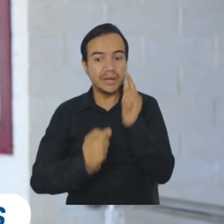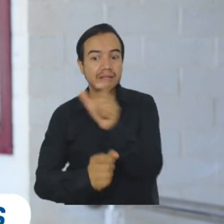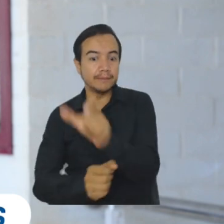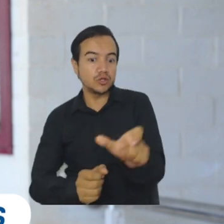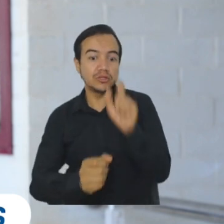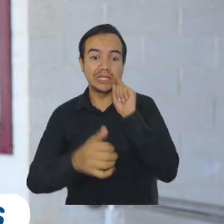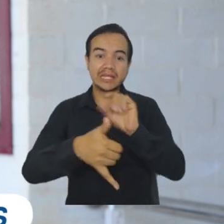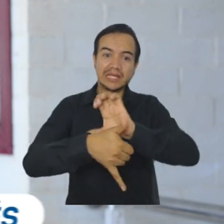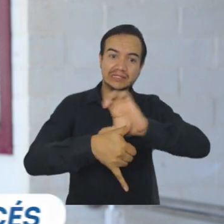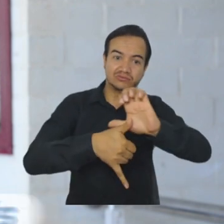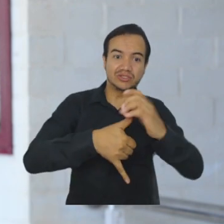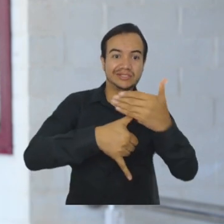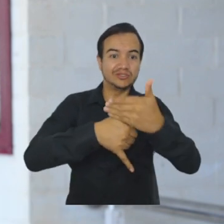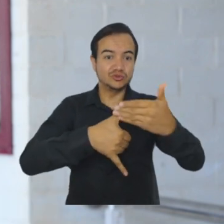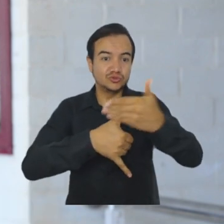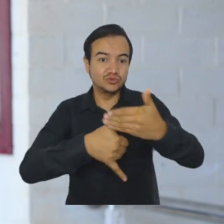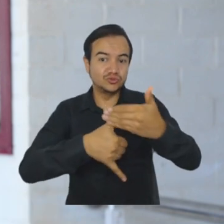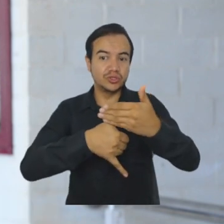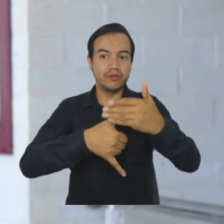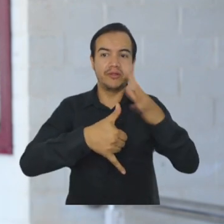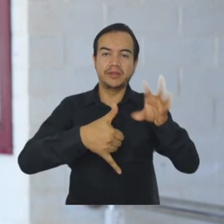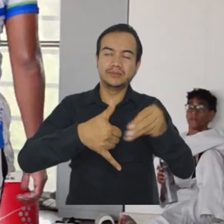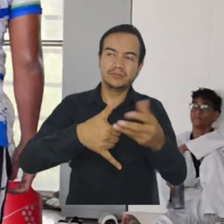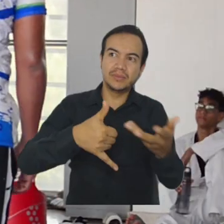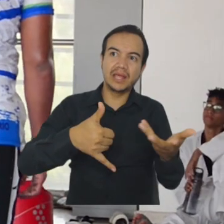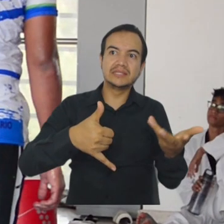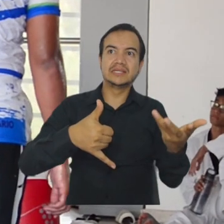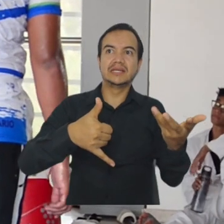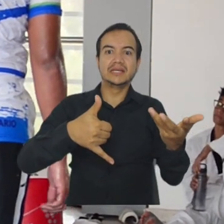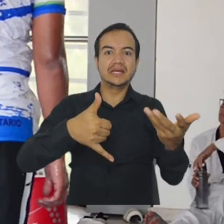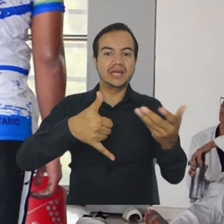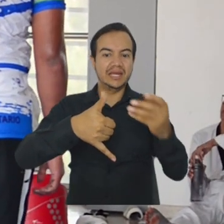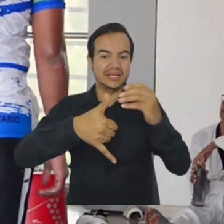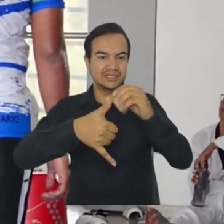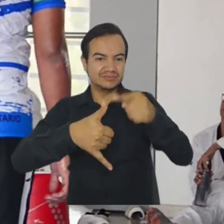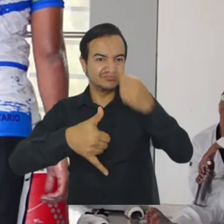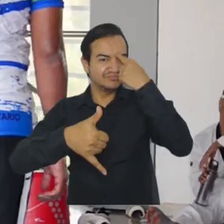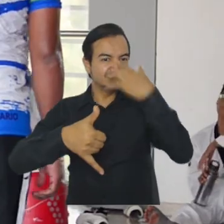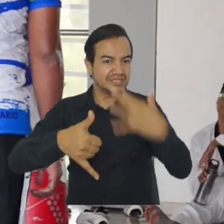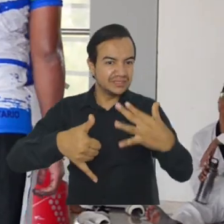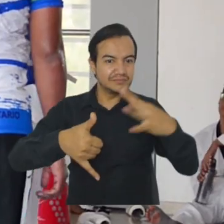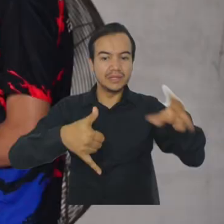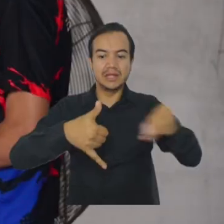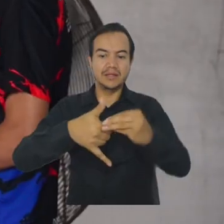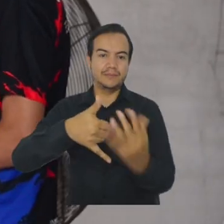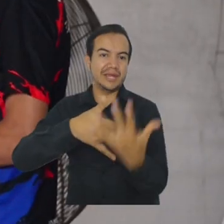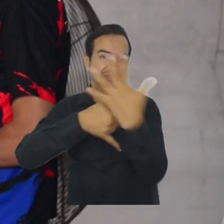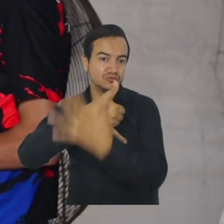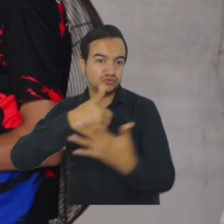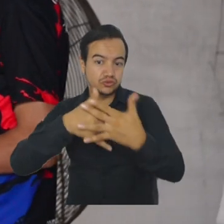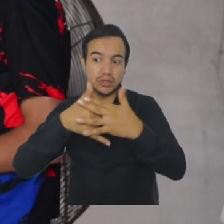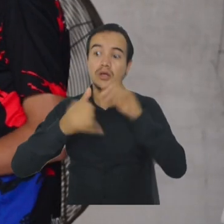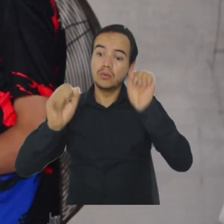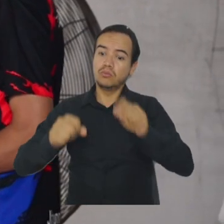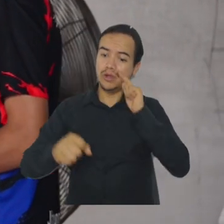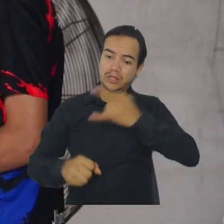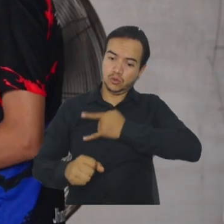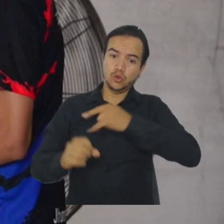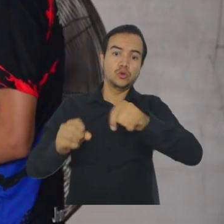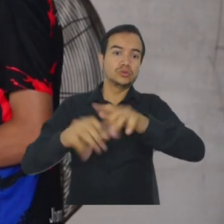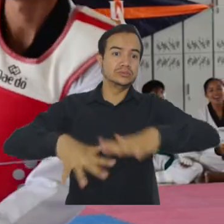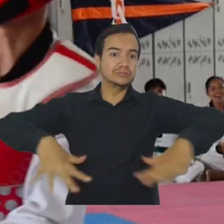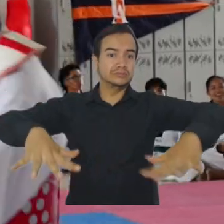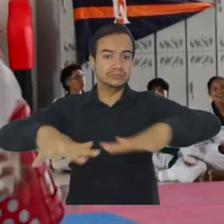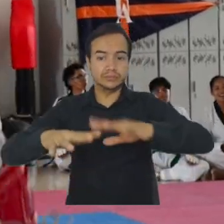seguir generando estrategias para que los deportistas del departamento, de los deportistas del distrito